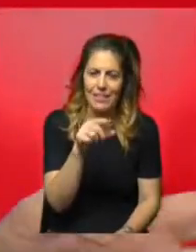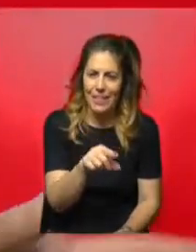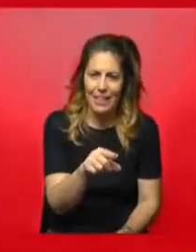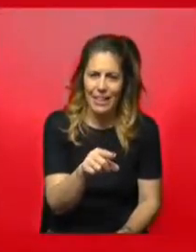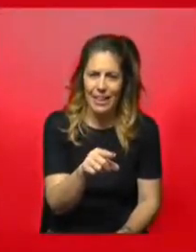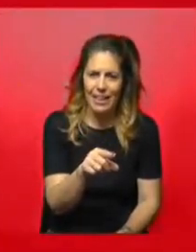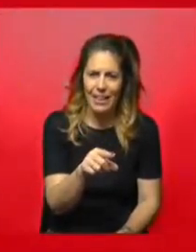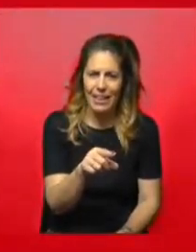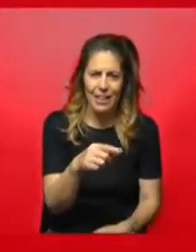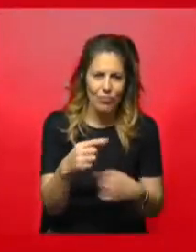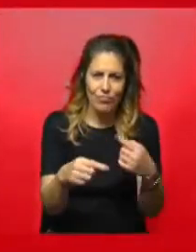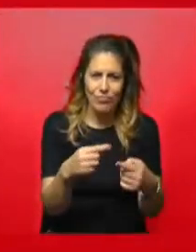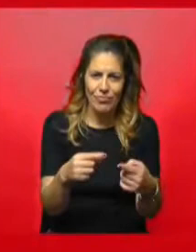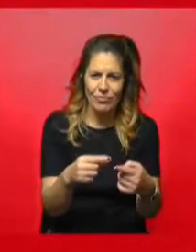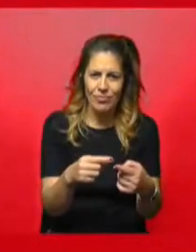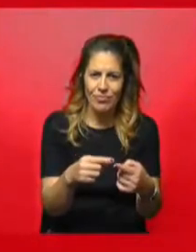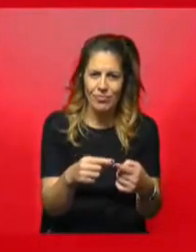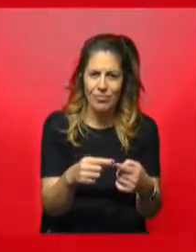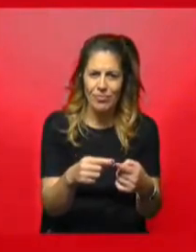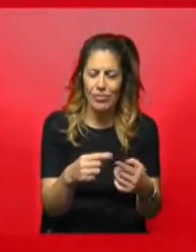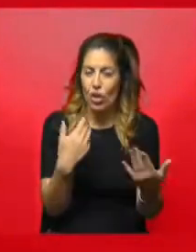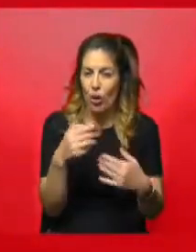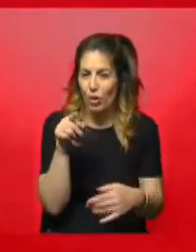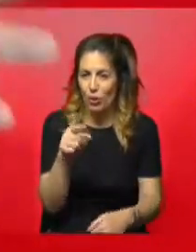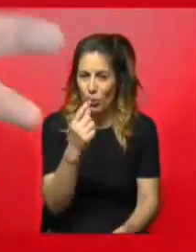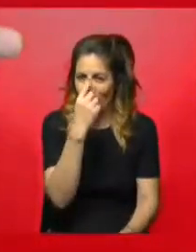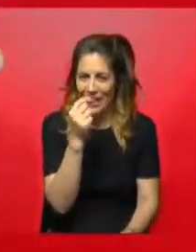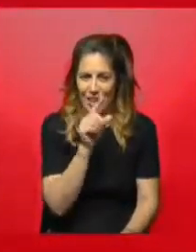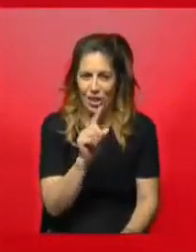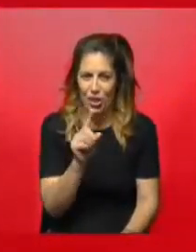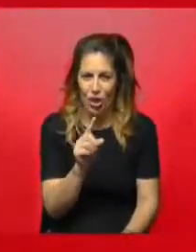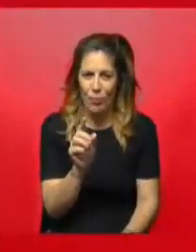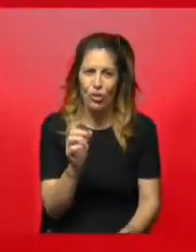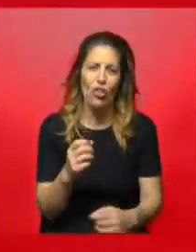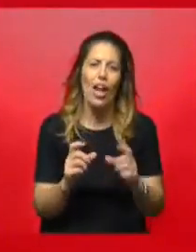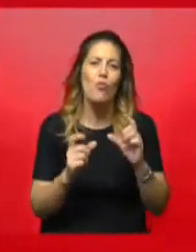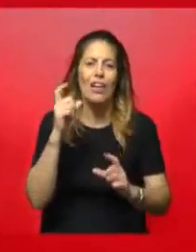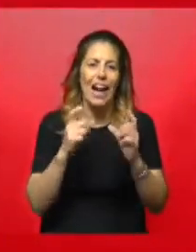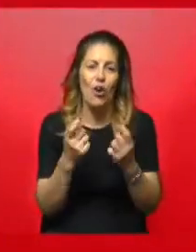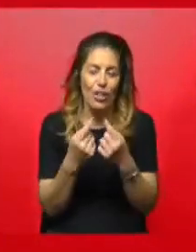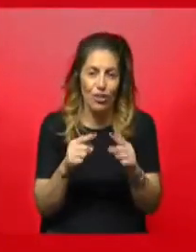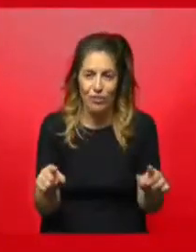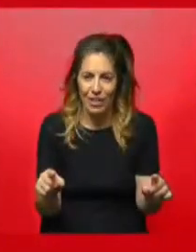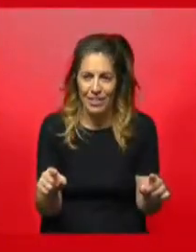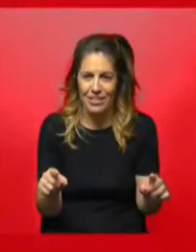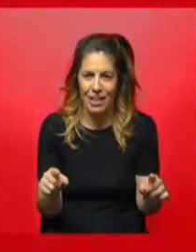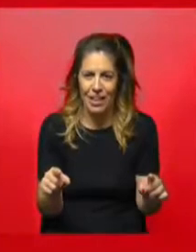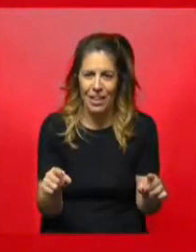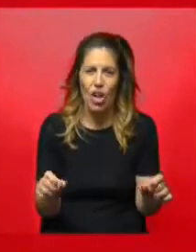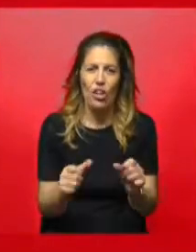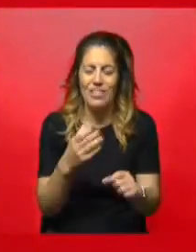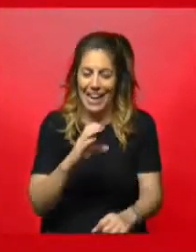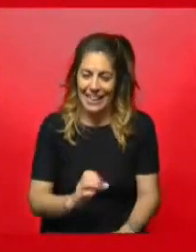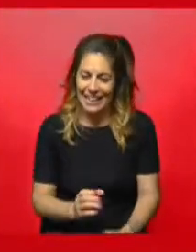sigo haciendo No no se iba aludiendo la tuya porque tenemos algún rasgo que nos diferencia o que nos haga